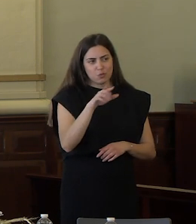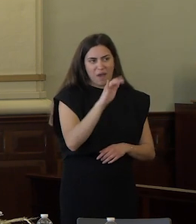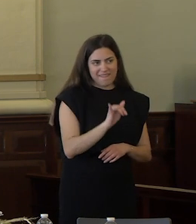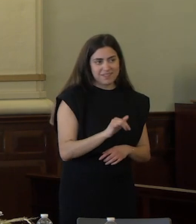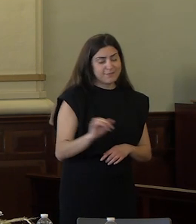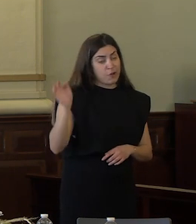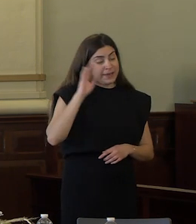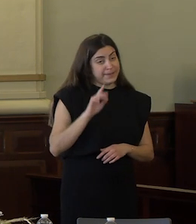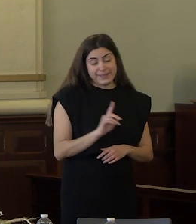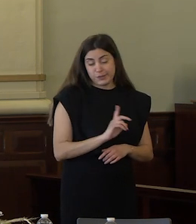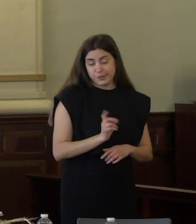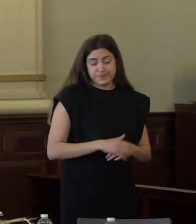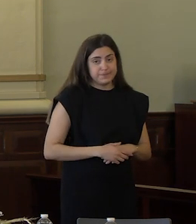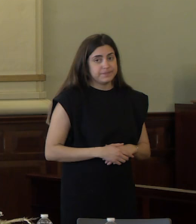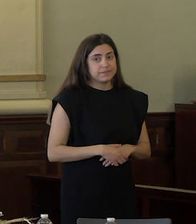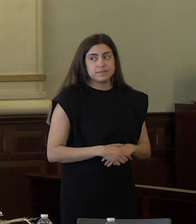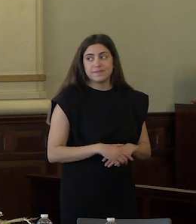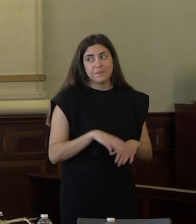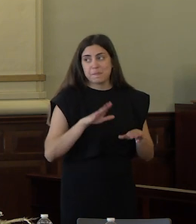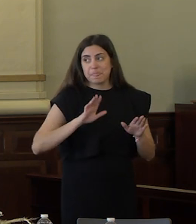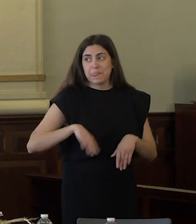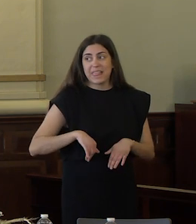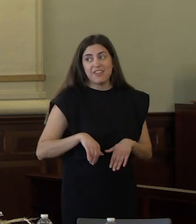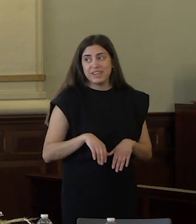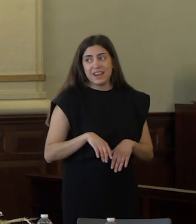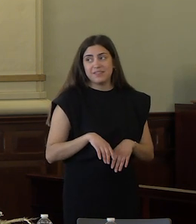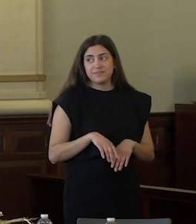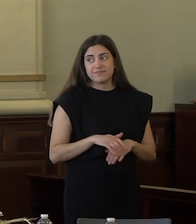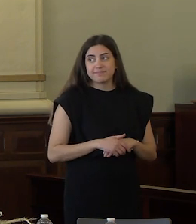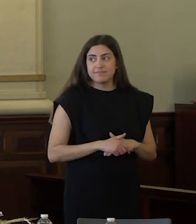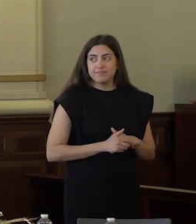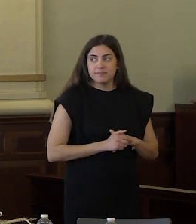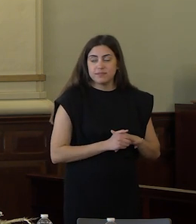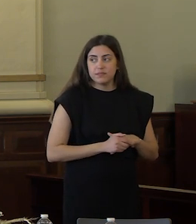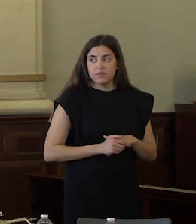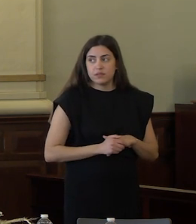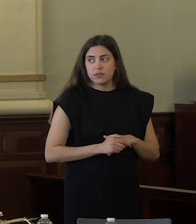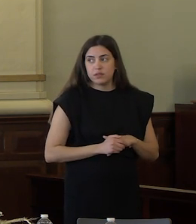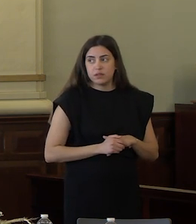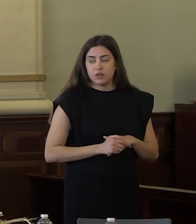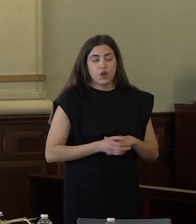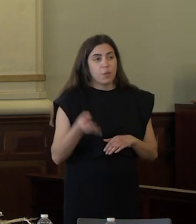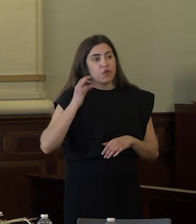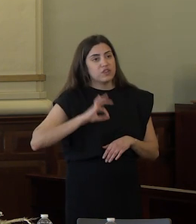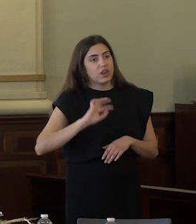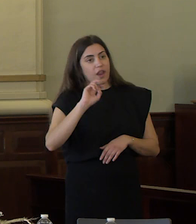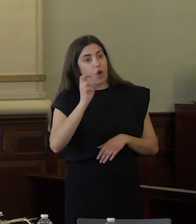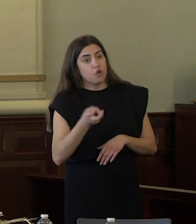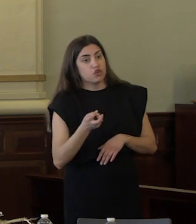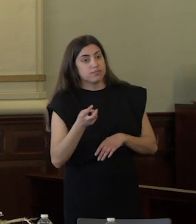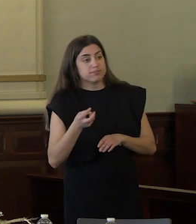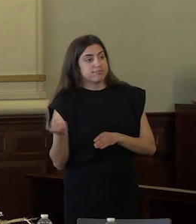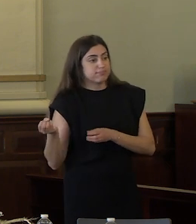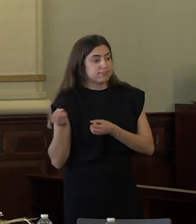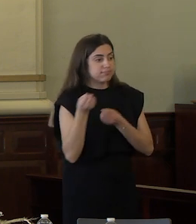Pero bueno, al final dieron con otro profesional que les dio el mejor